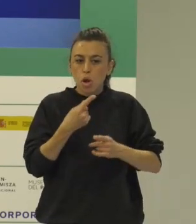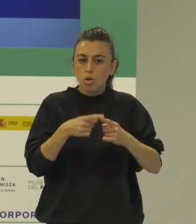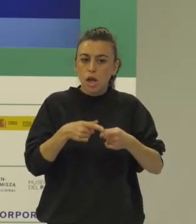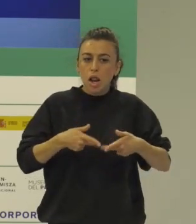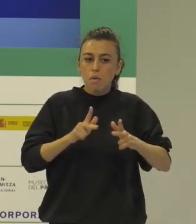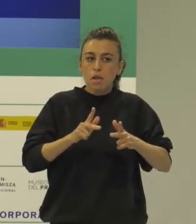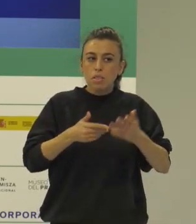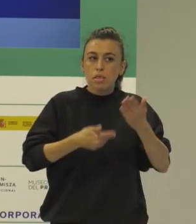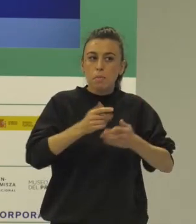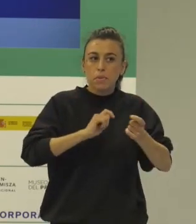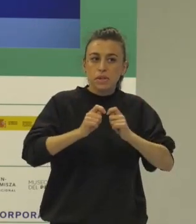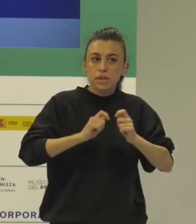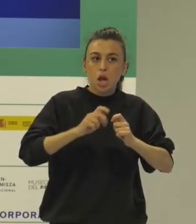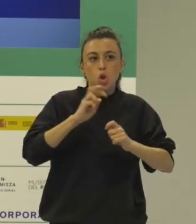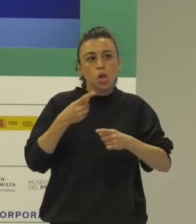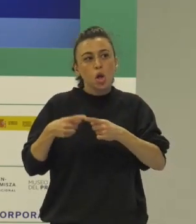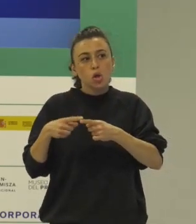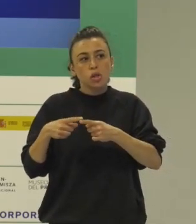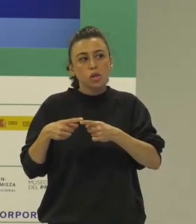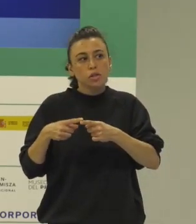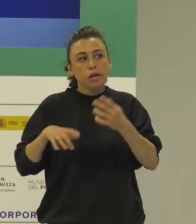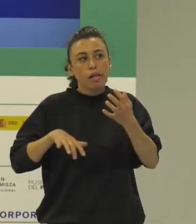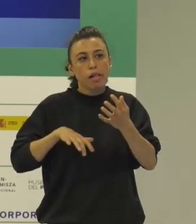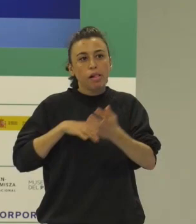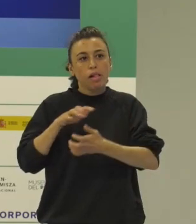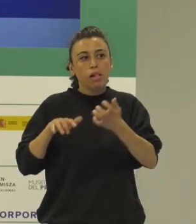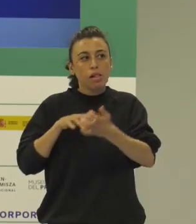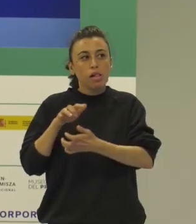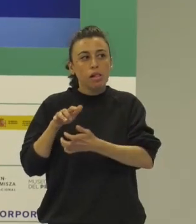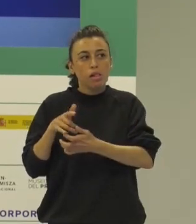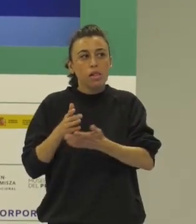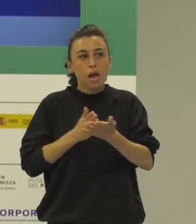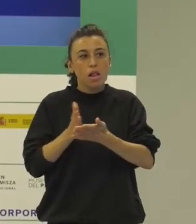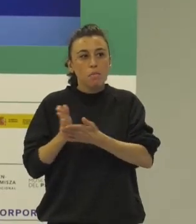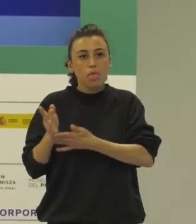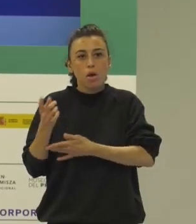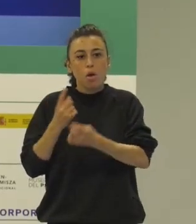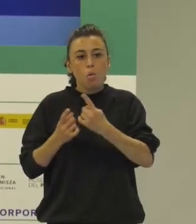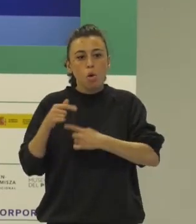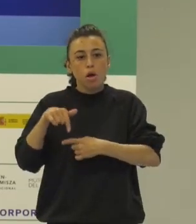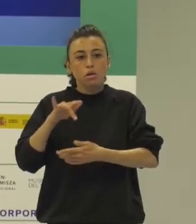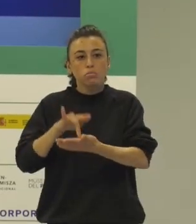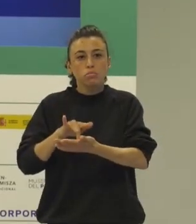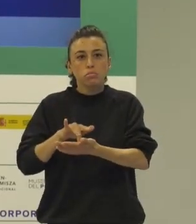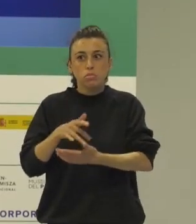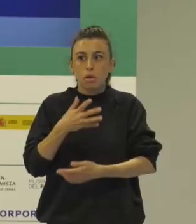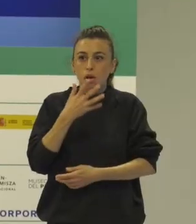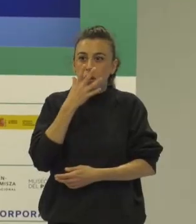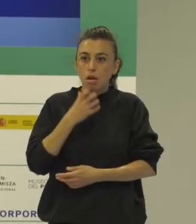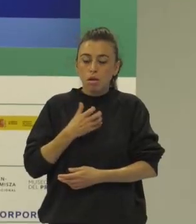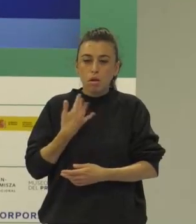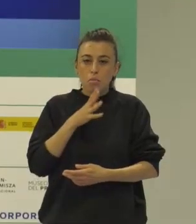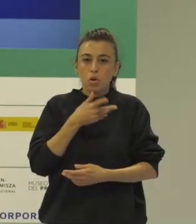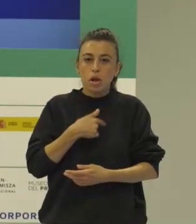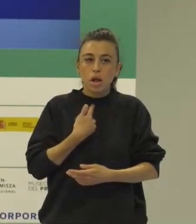otra es la alcahuetería y el libertinaje que ciertos medios han tenido en Costa Rica. Es triste porque en Costa Rica han encontrado refugio muchos